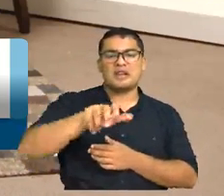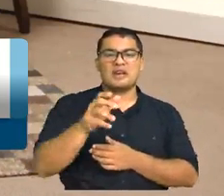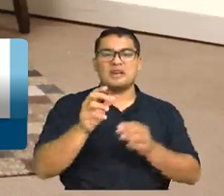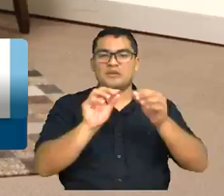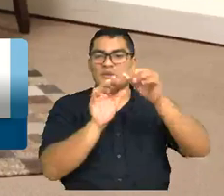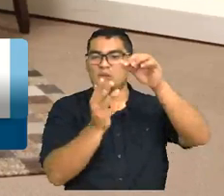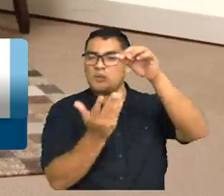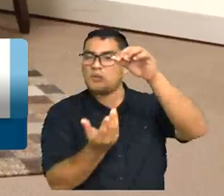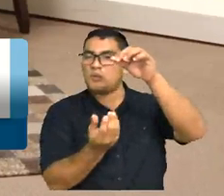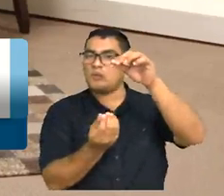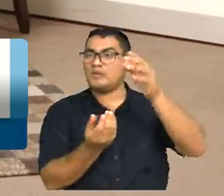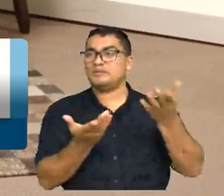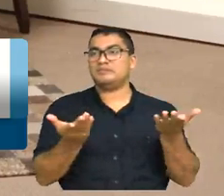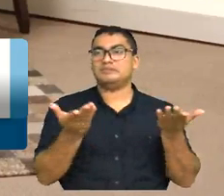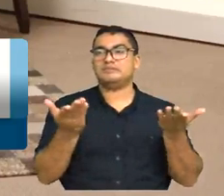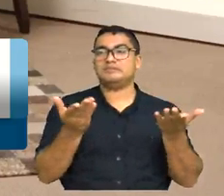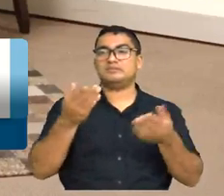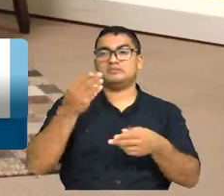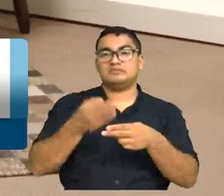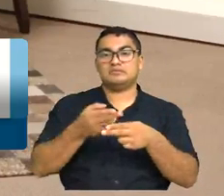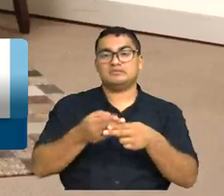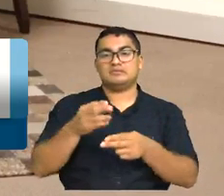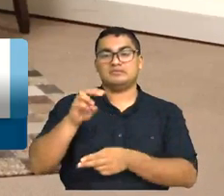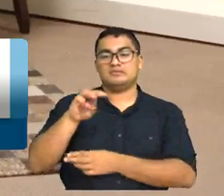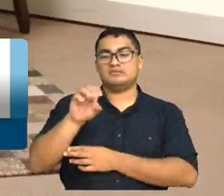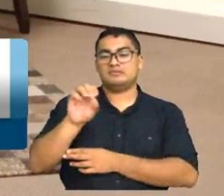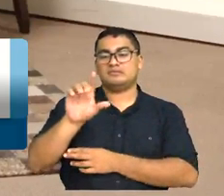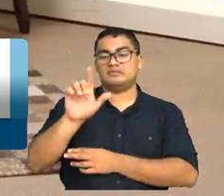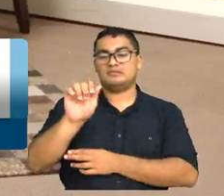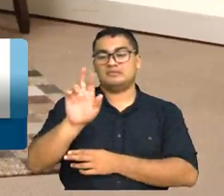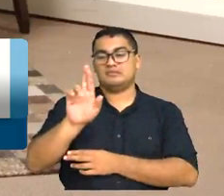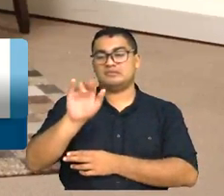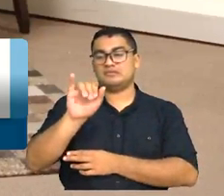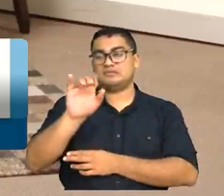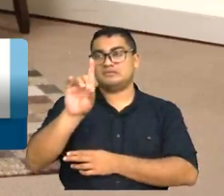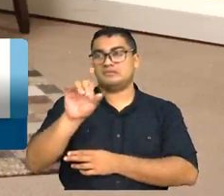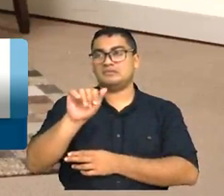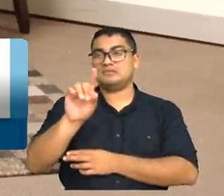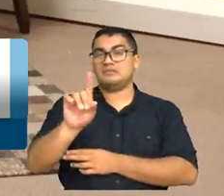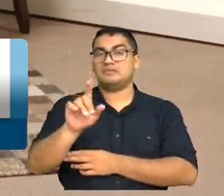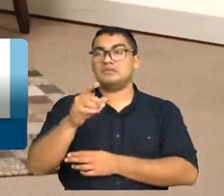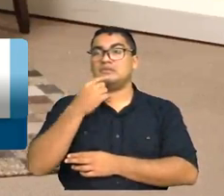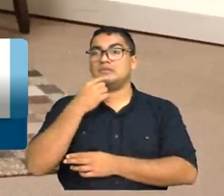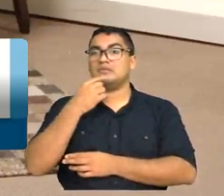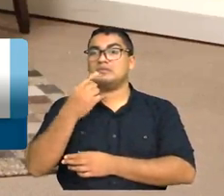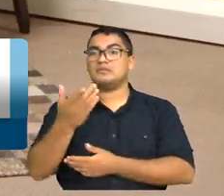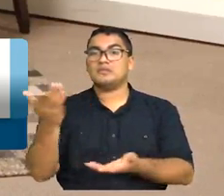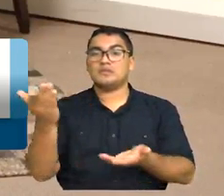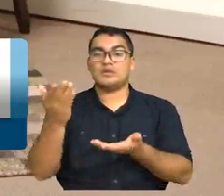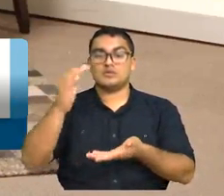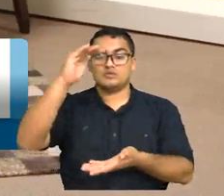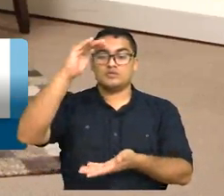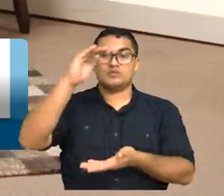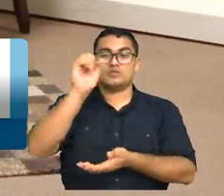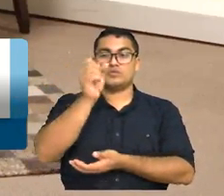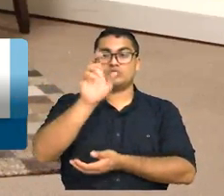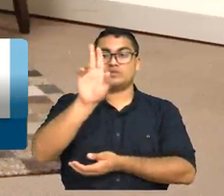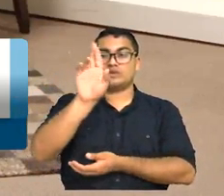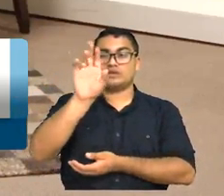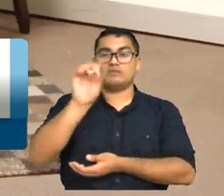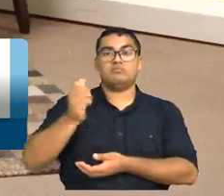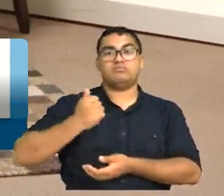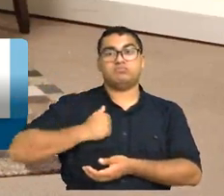solo que se fijen en osmolaridad. Normalmente estos que son comerciales dice para qué tipo es el suero, si es para diarrea, si es